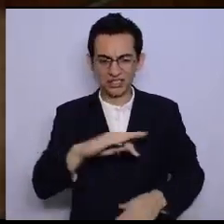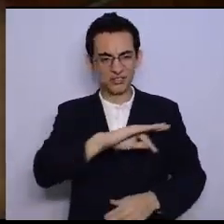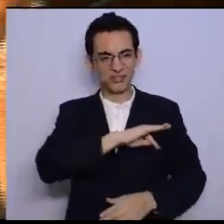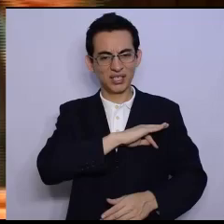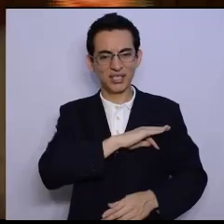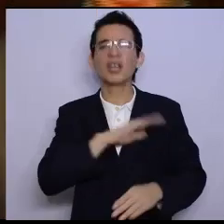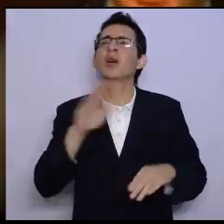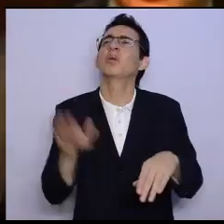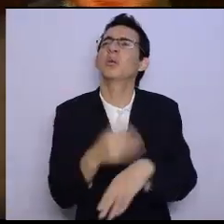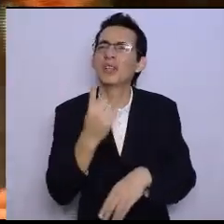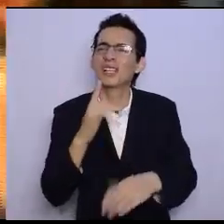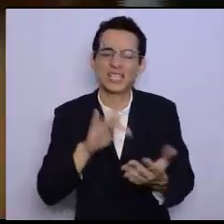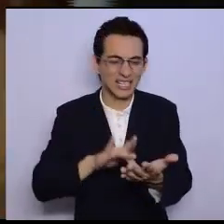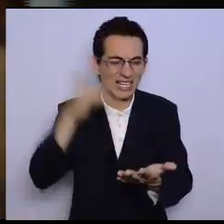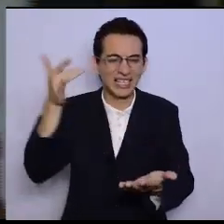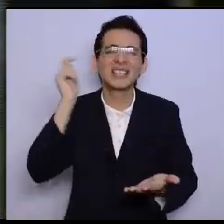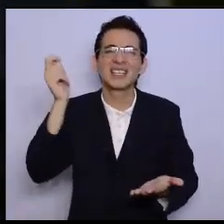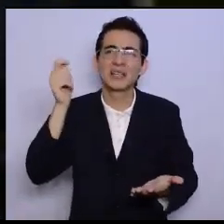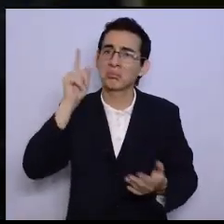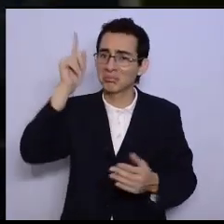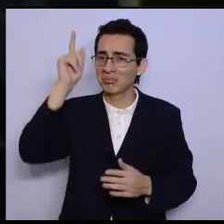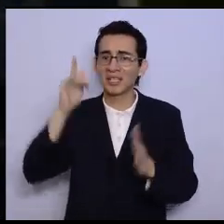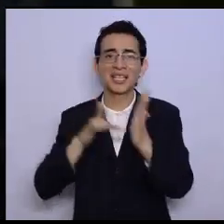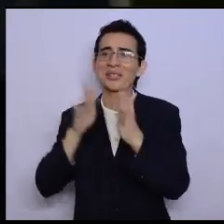confiar plenamente en el Señor.